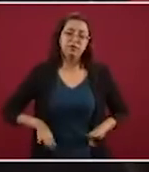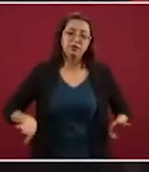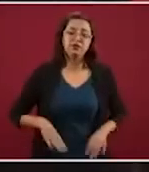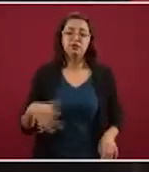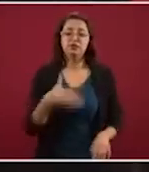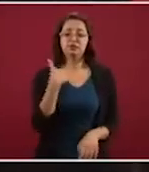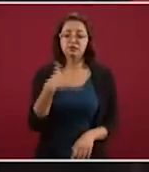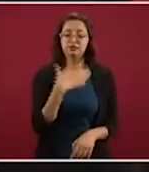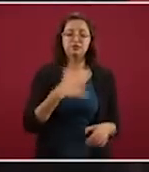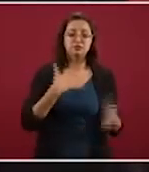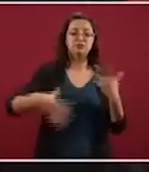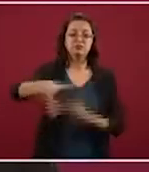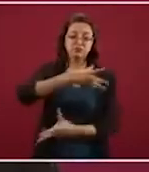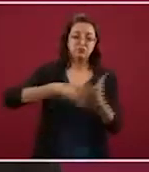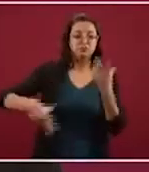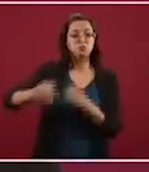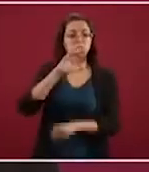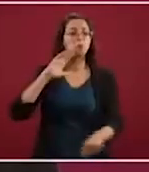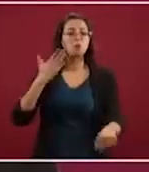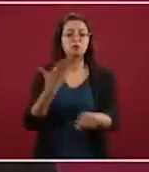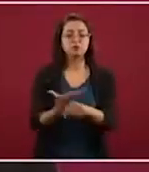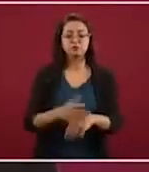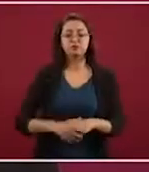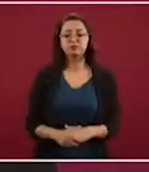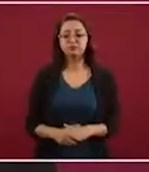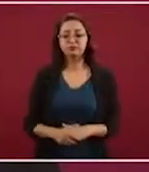sensibilidad social, muy responsable.